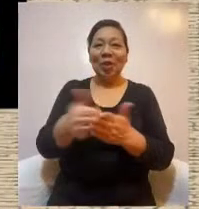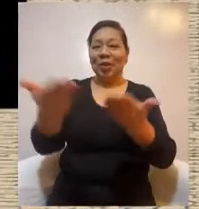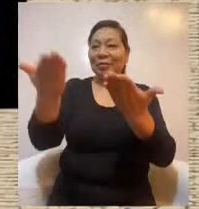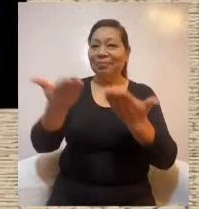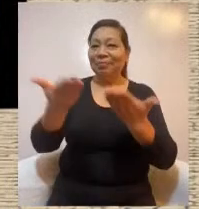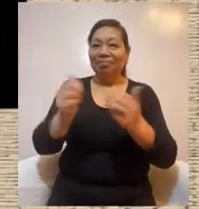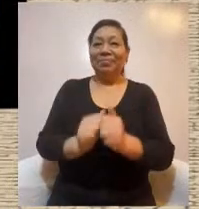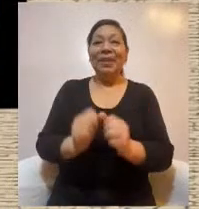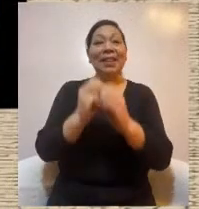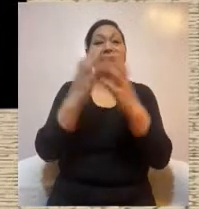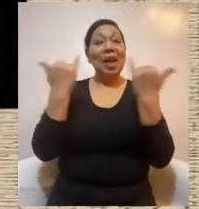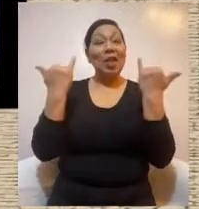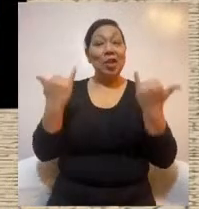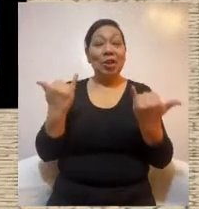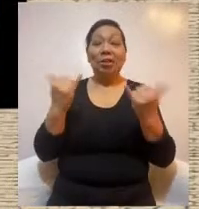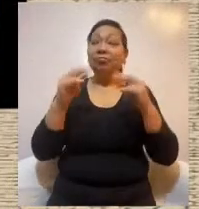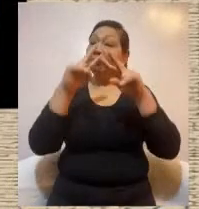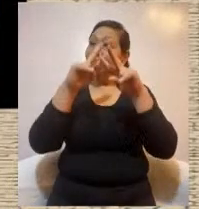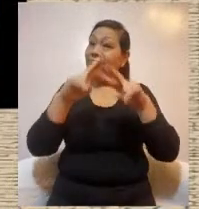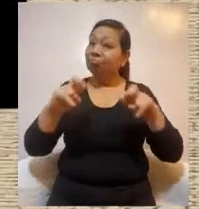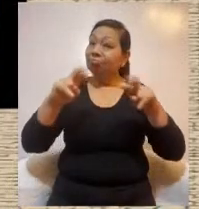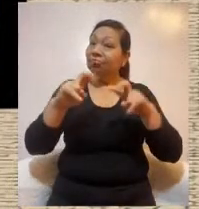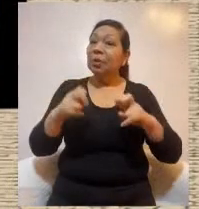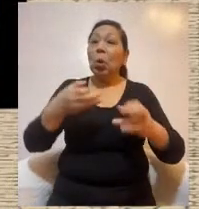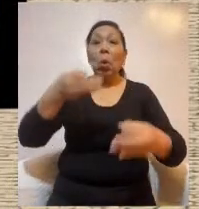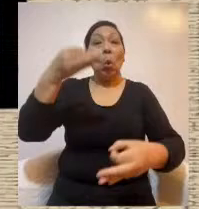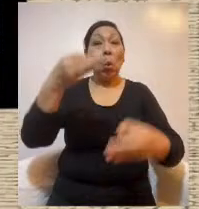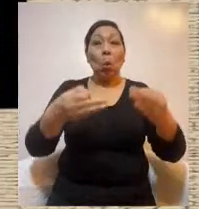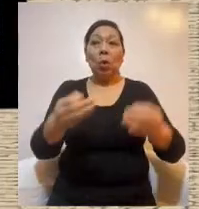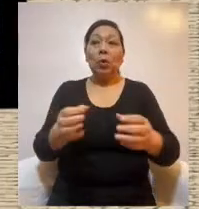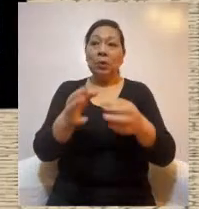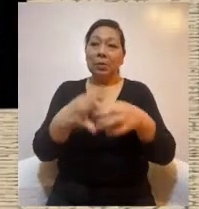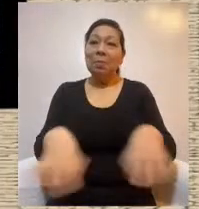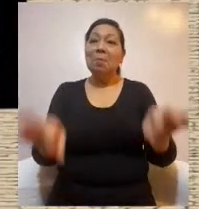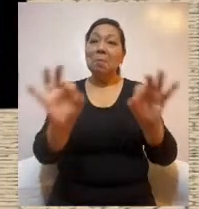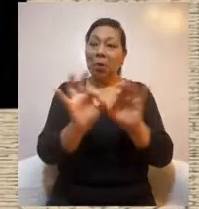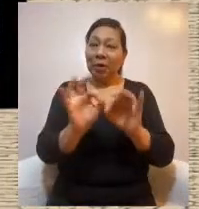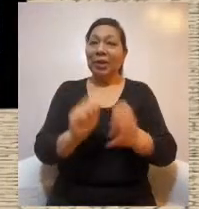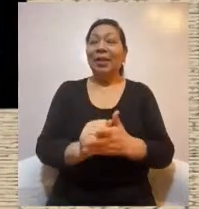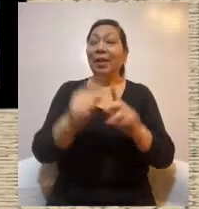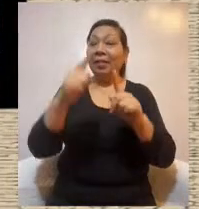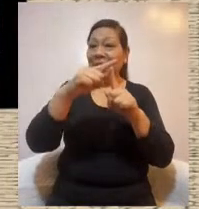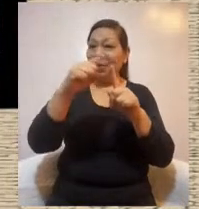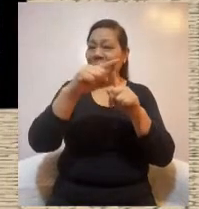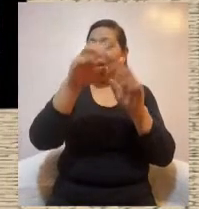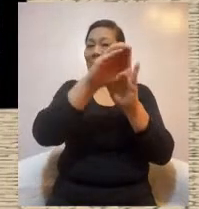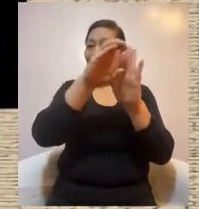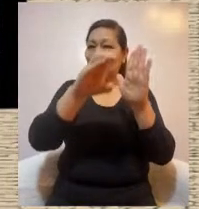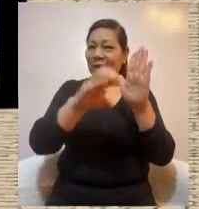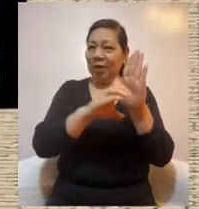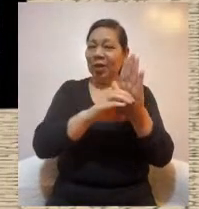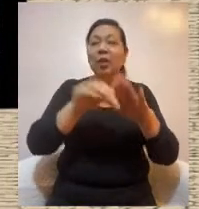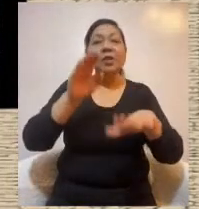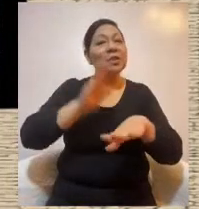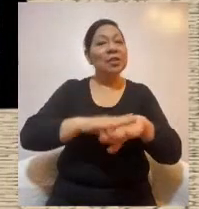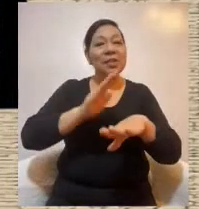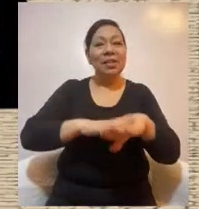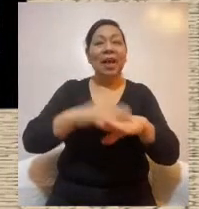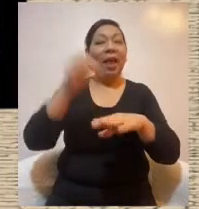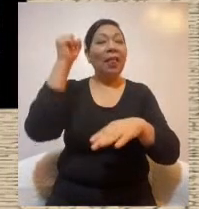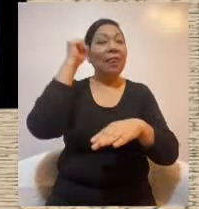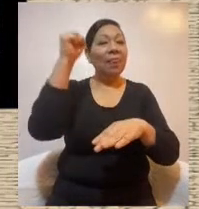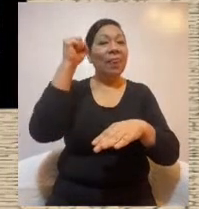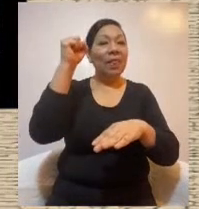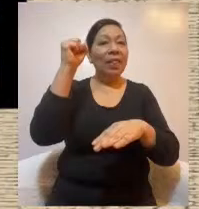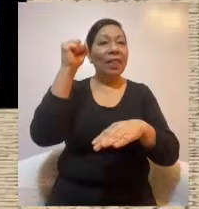a todas y a todos. El día de hoy analizaremos una sentencia sumamente importante del Tribunal Constitucional sobre